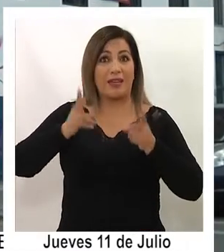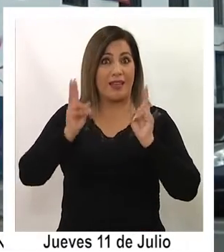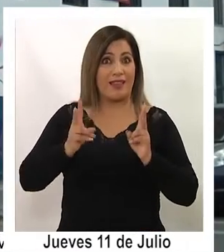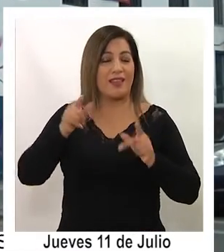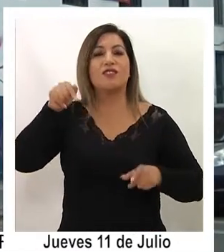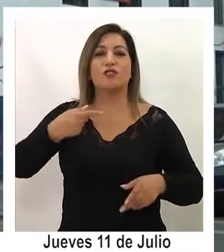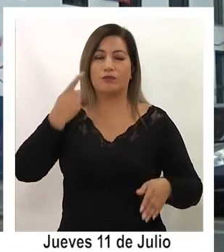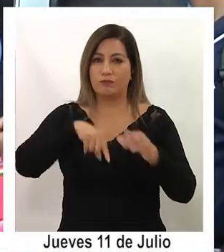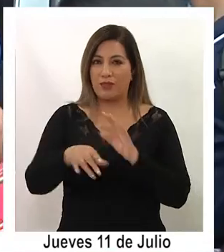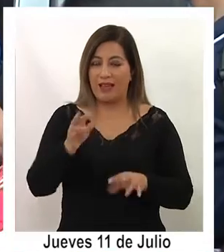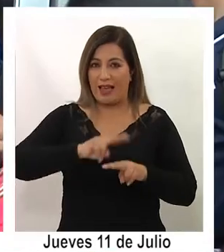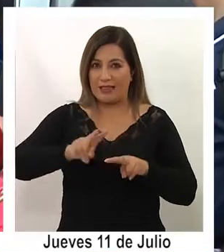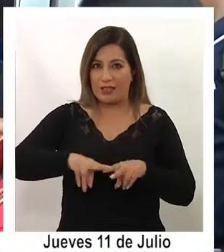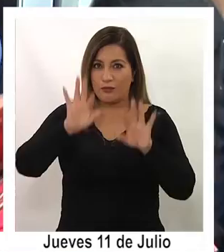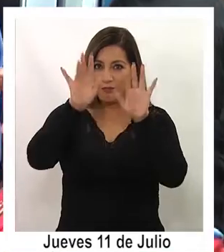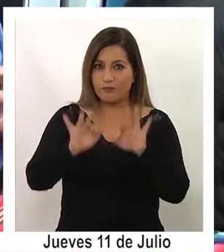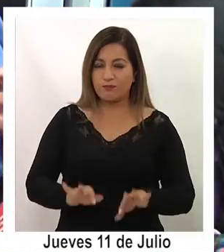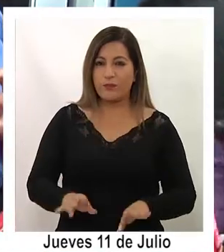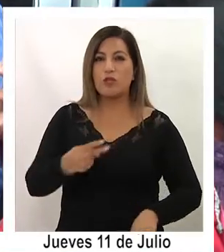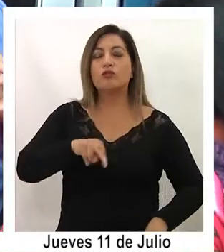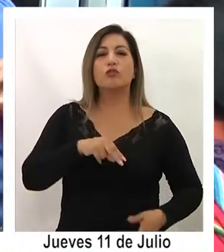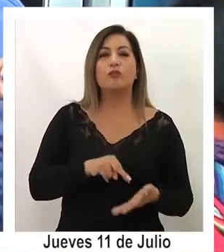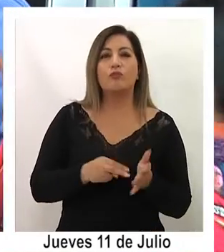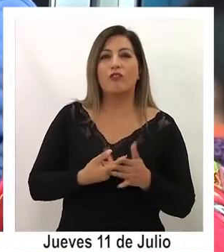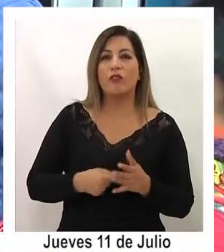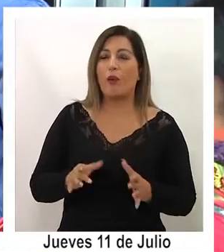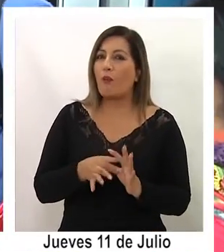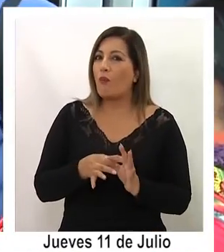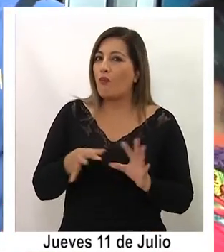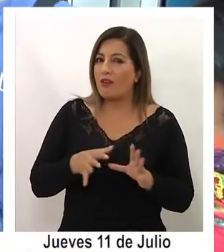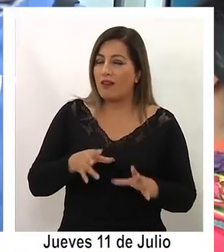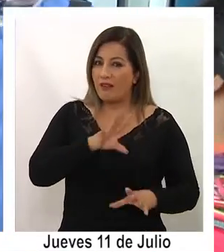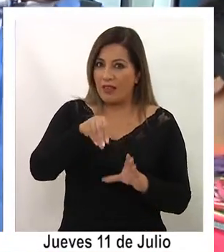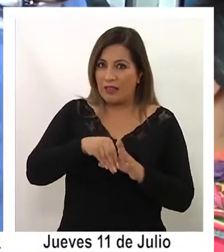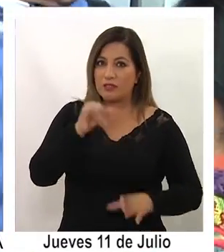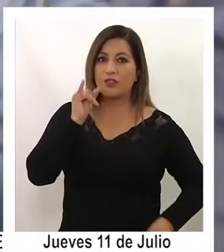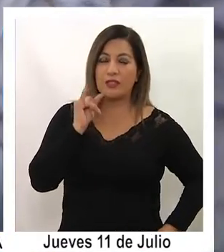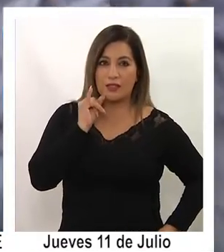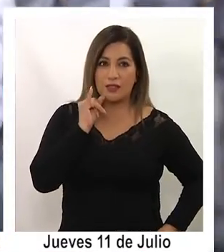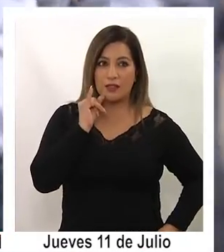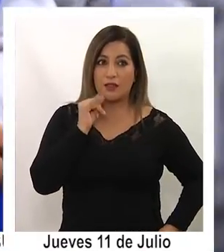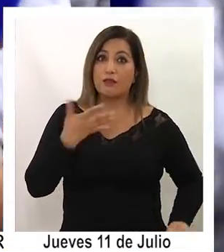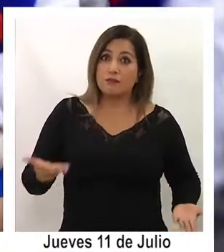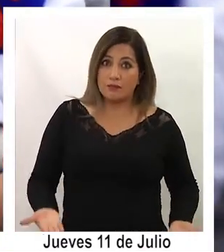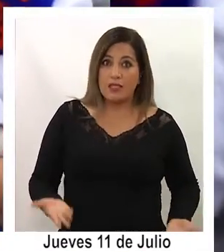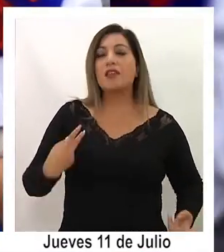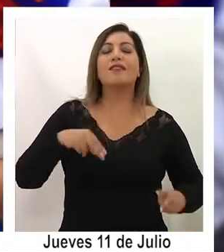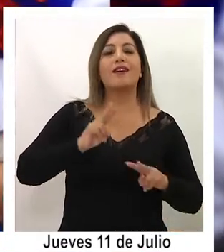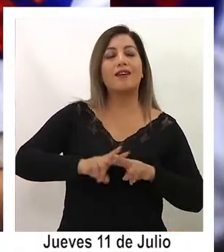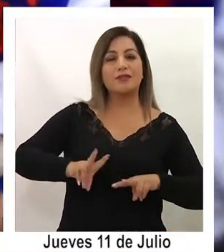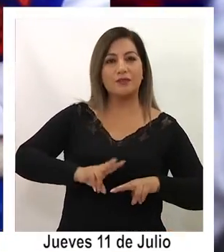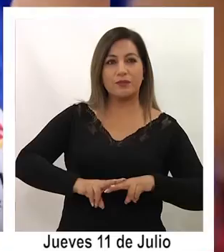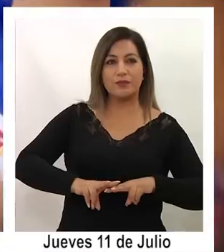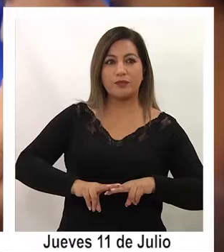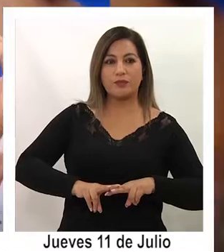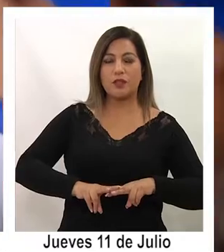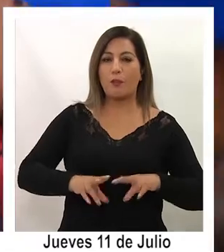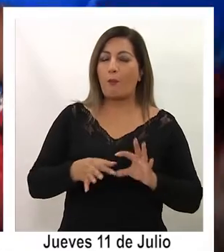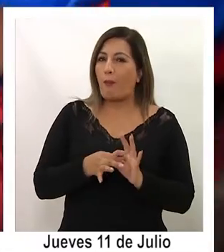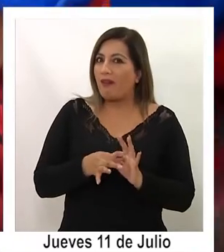esta solicitud, y ese es el problema que hemos tenido gravemente aquí en la región, y que finalmente se termina ya